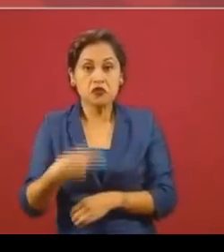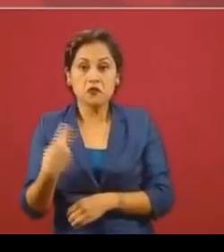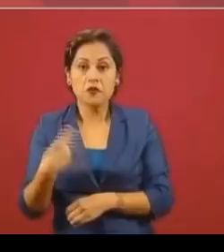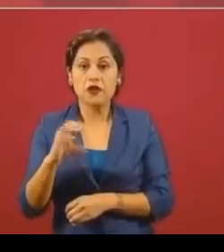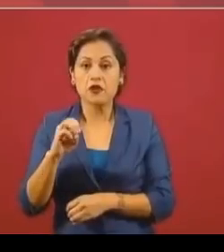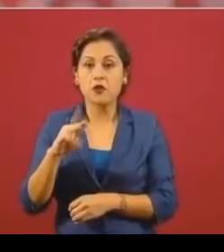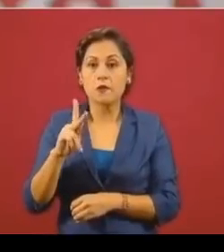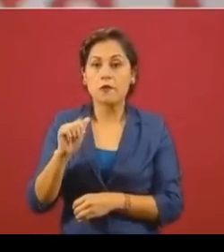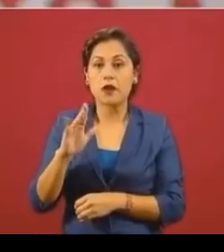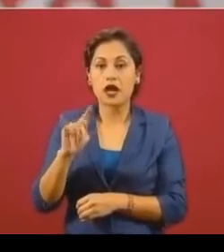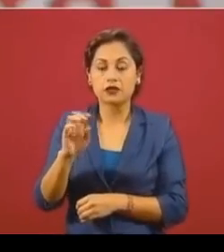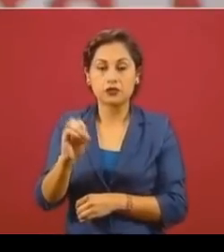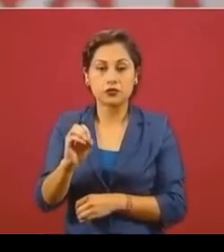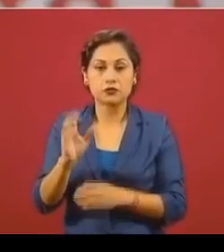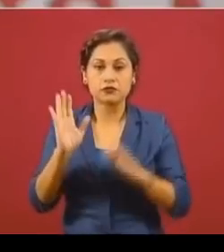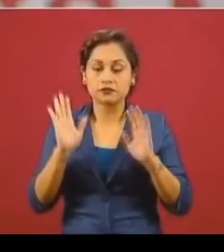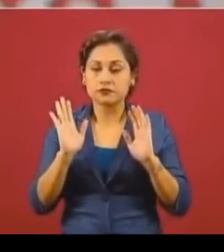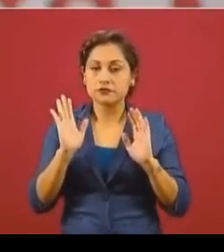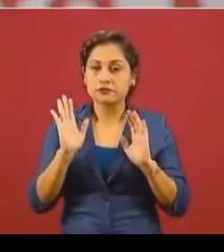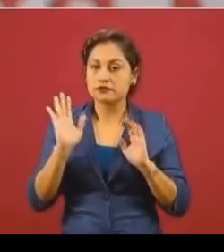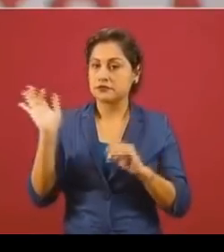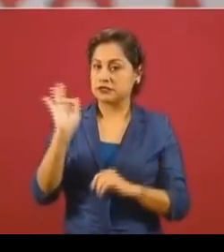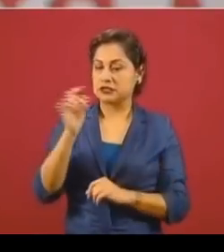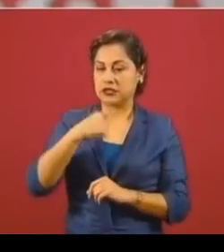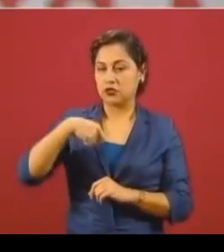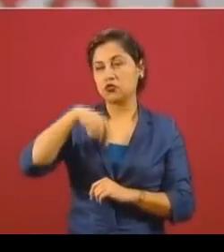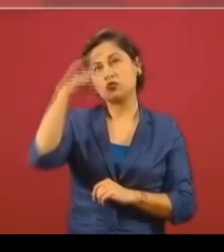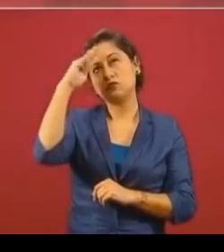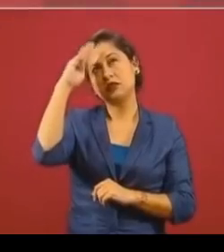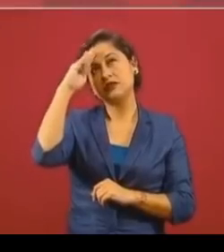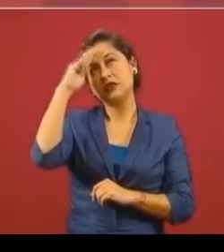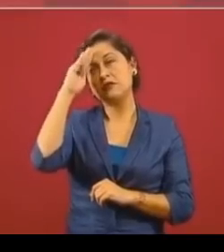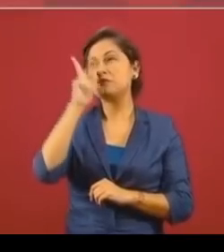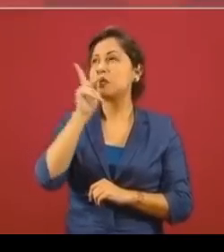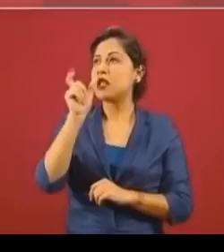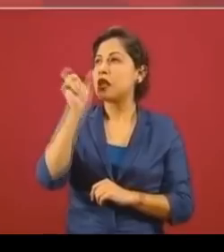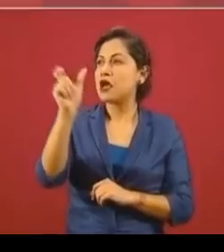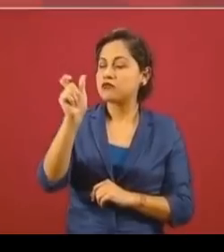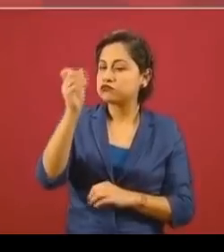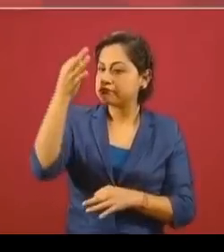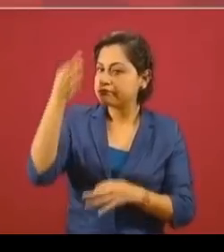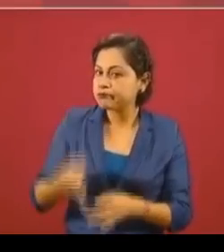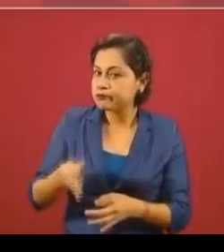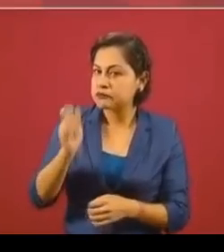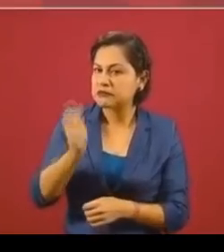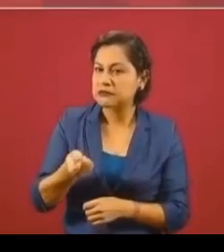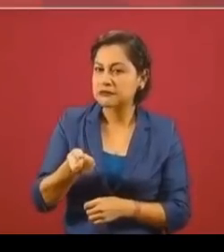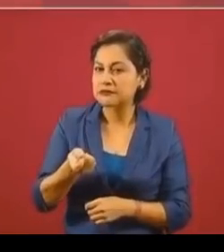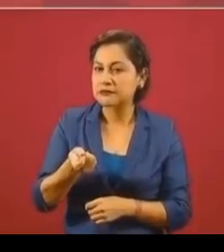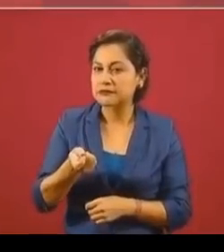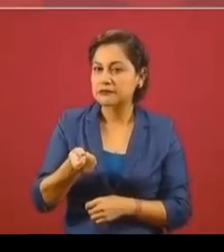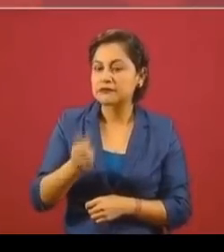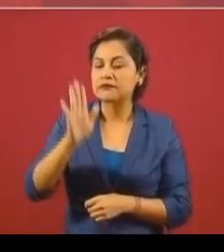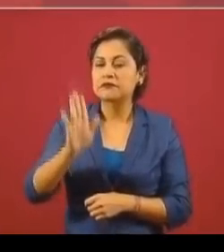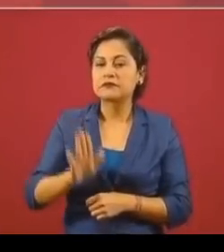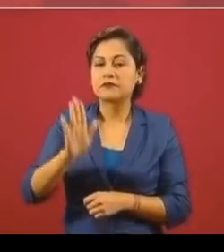que si usamos rigor intelectual o académico estaríamos hablando de la